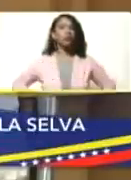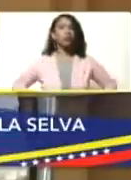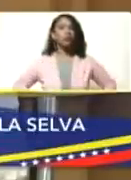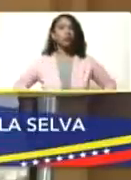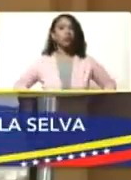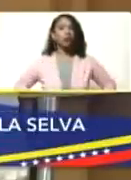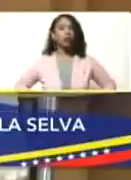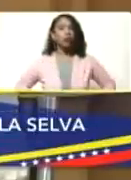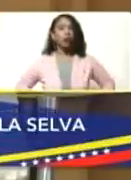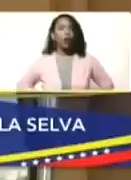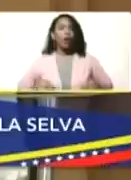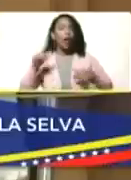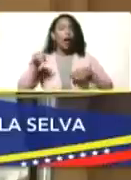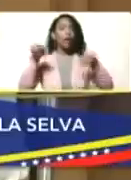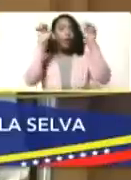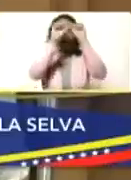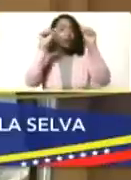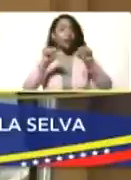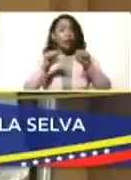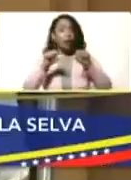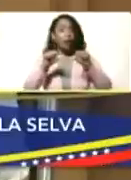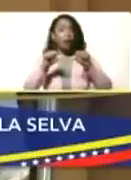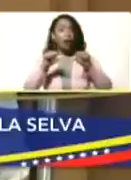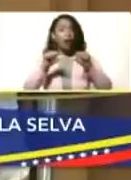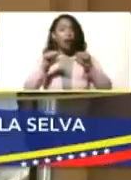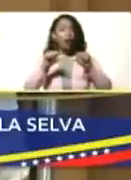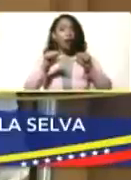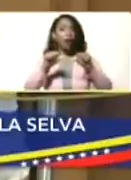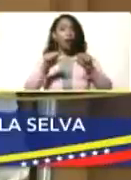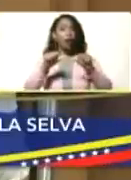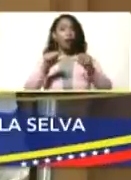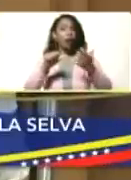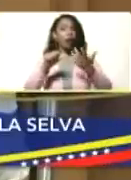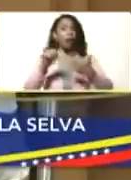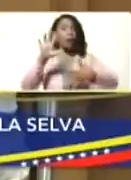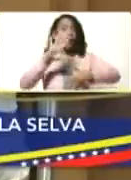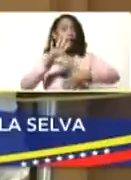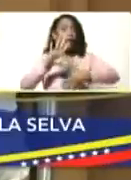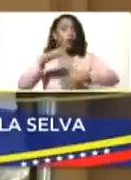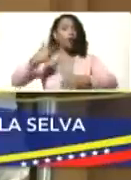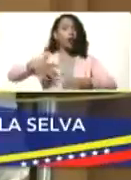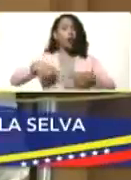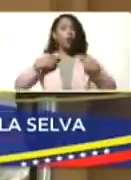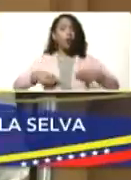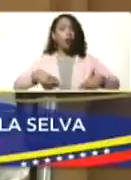El sistema interamericano de derechos humanos en la práctica es la democracia liberal.